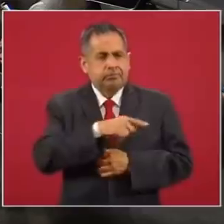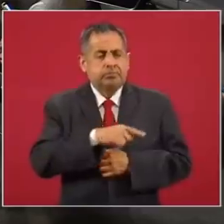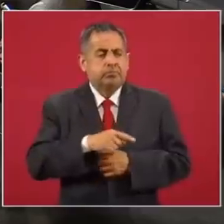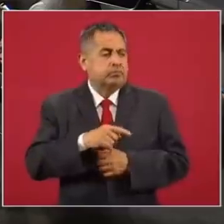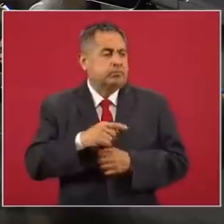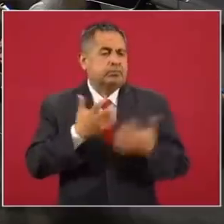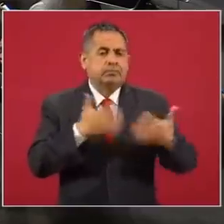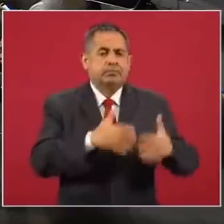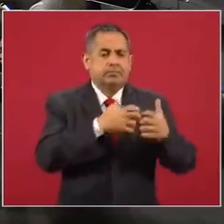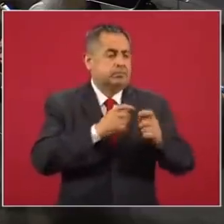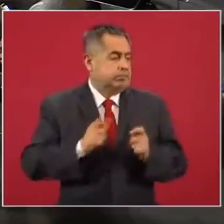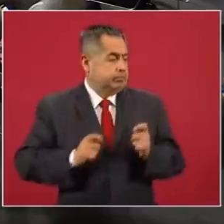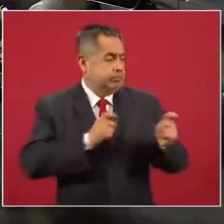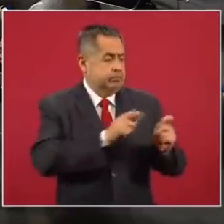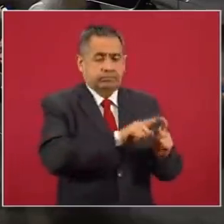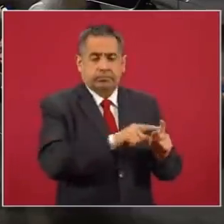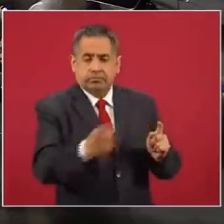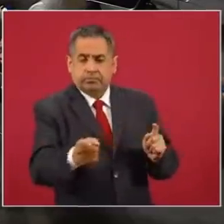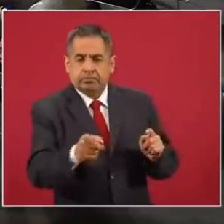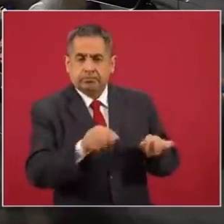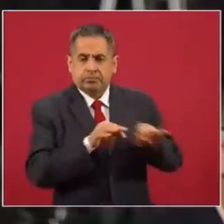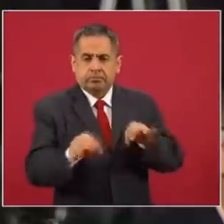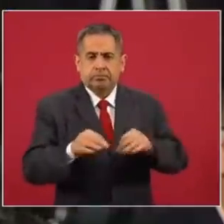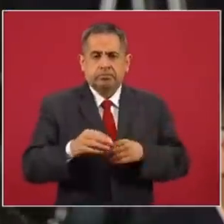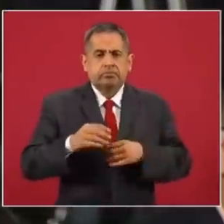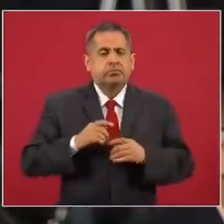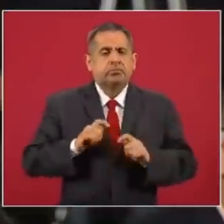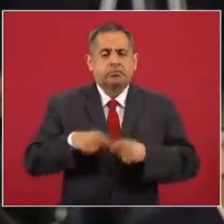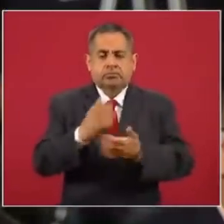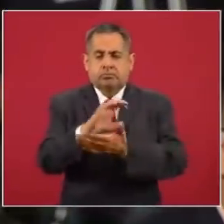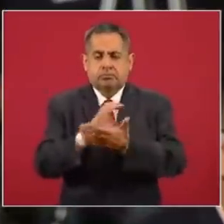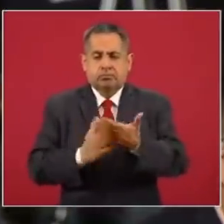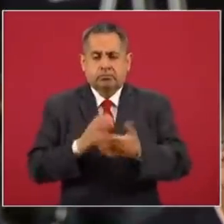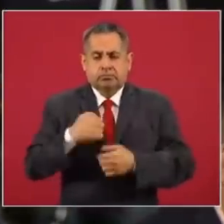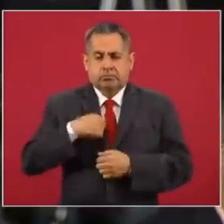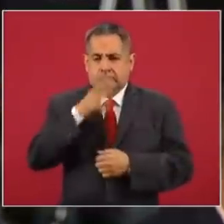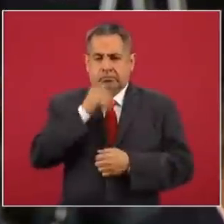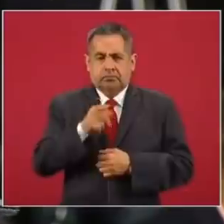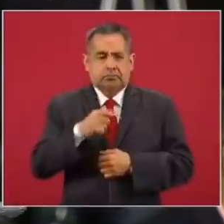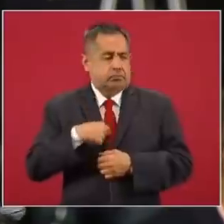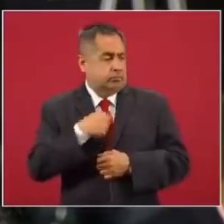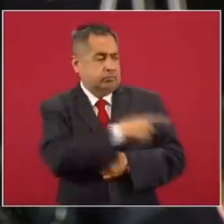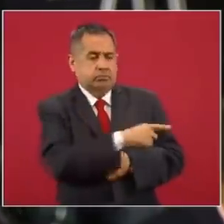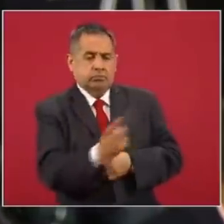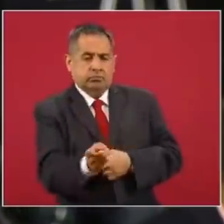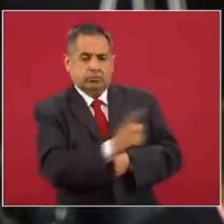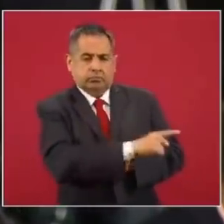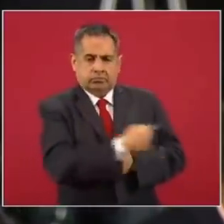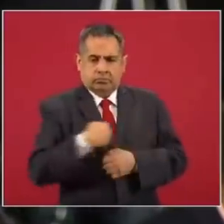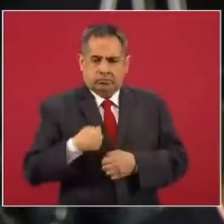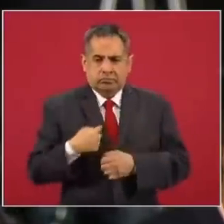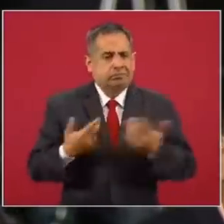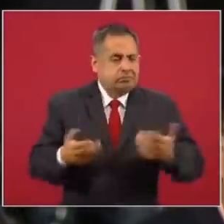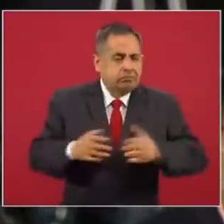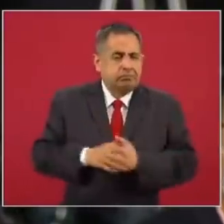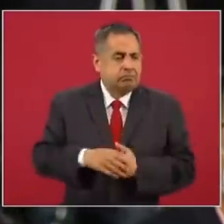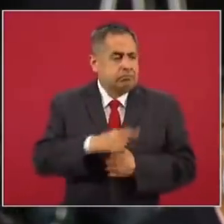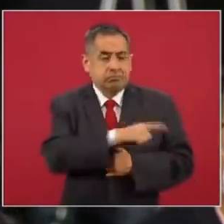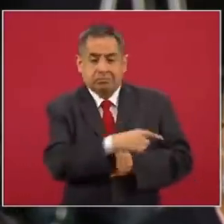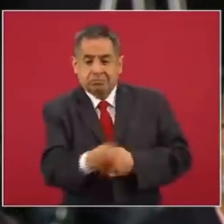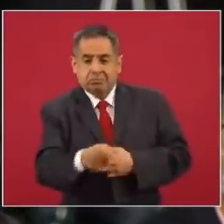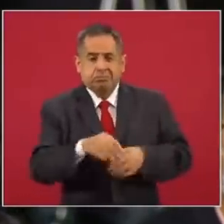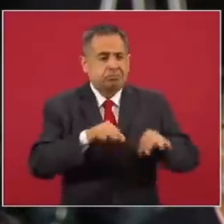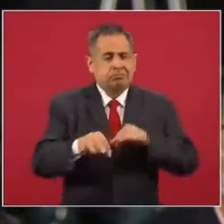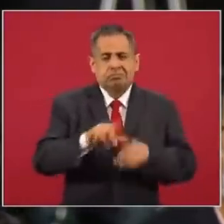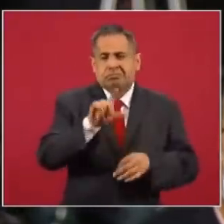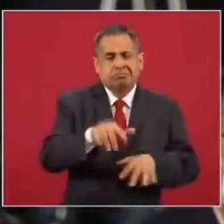esta figura de contratación, que si bien, bueno, pues ha dado señales en muchas ocasiones de tener en condiciones infrahumanas a los trabajadores,